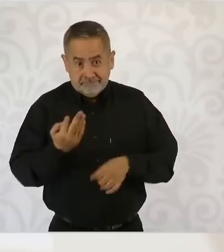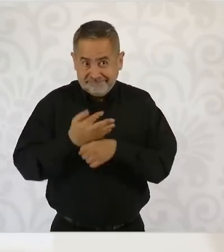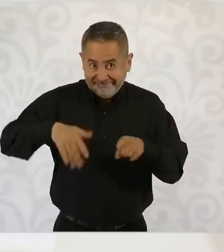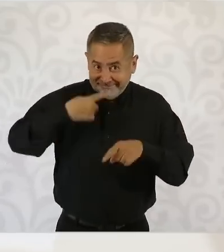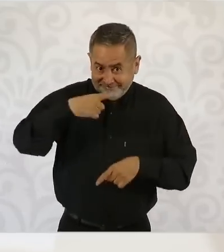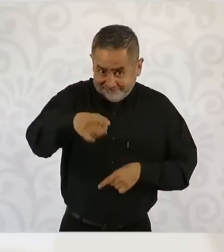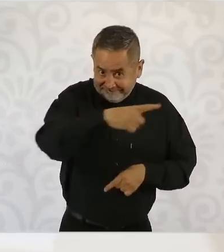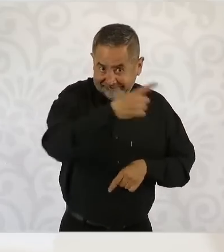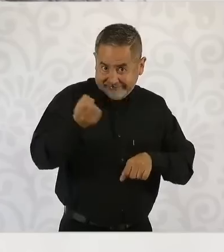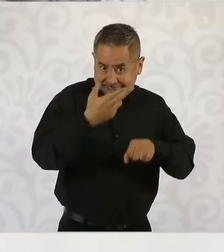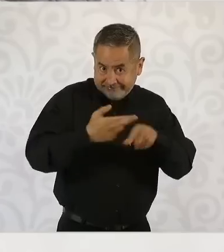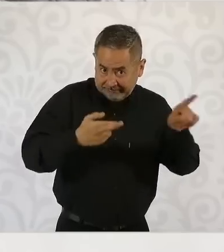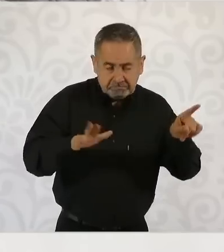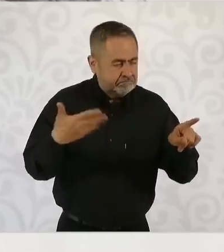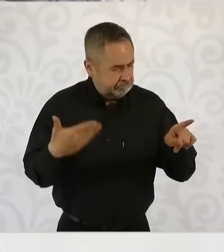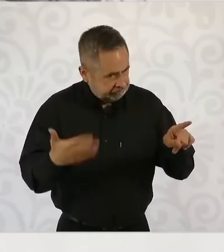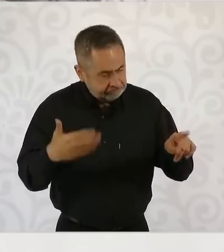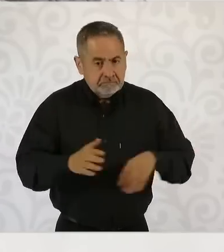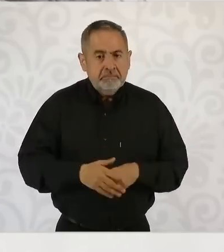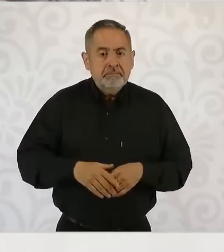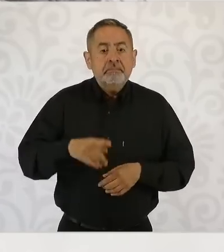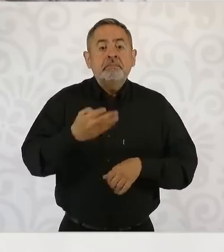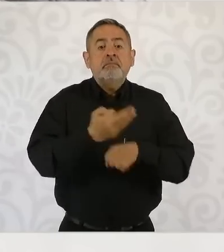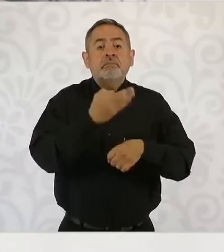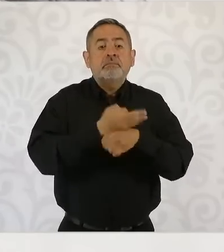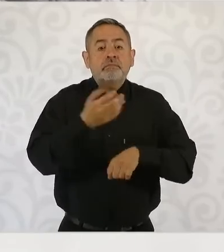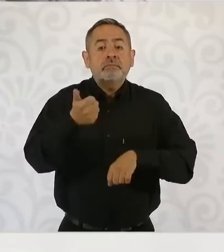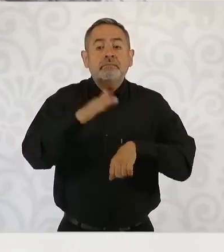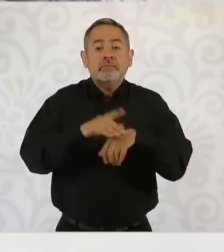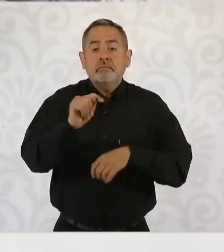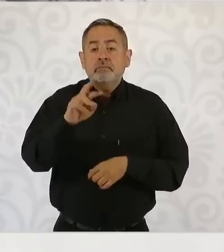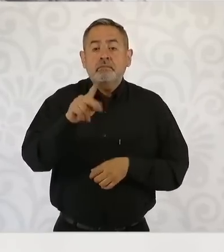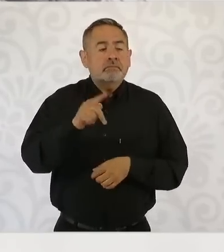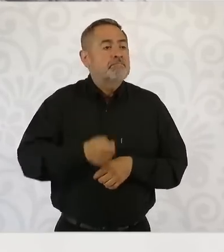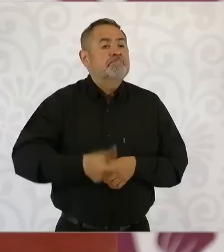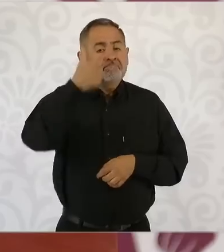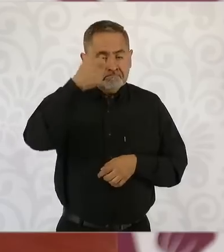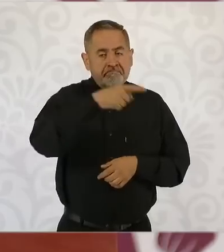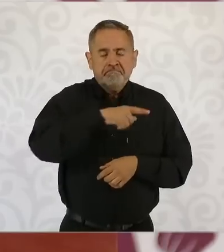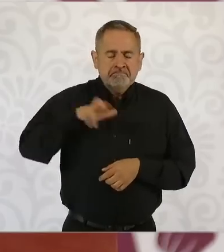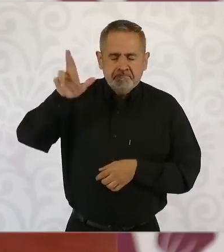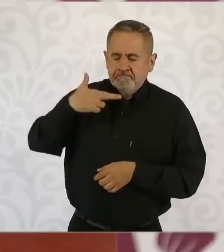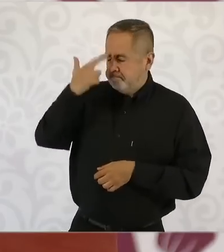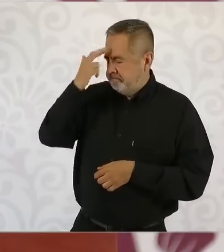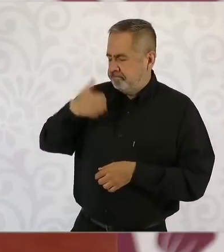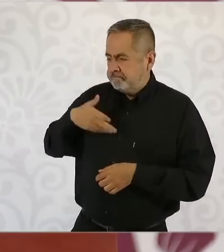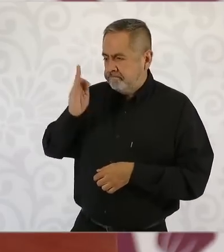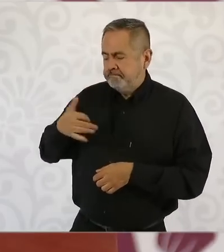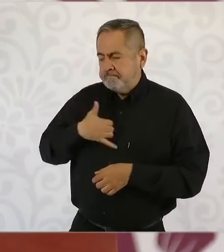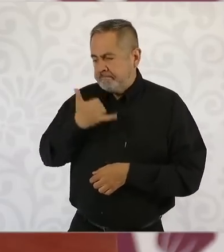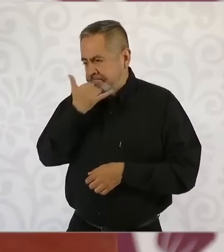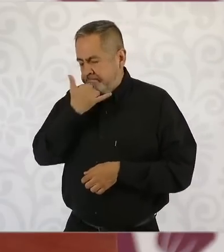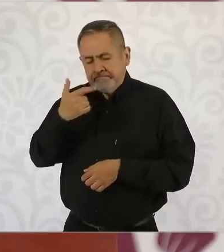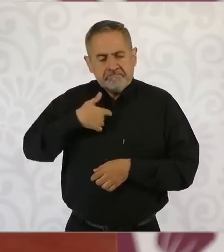importante. O sea, la administración Trump es quizá la primera que reconoce que en efecto hay tráfico de